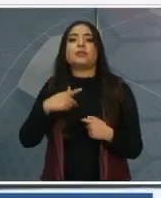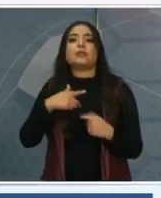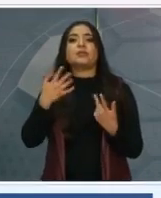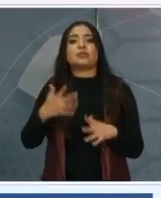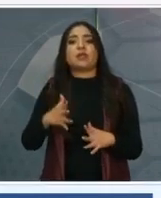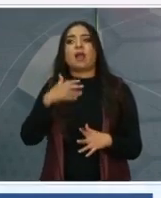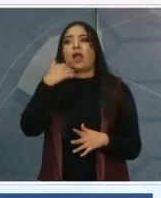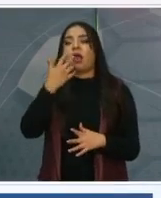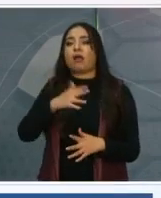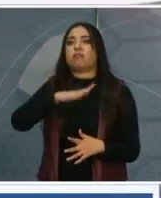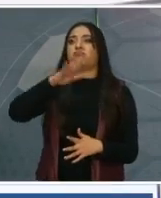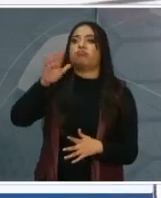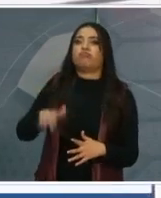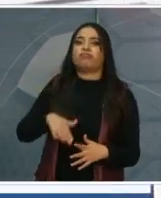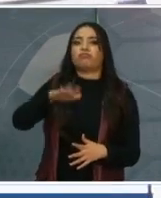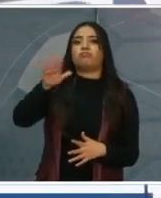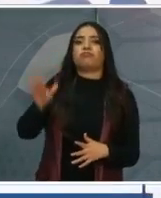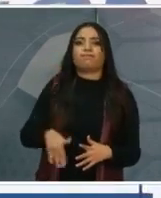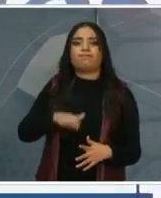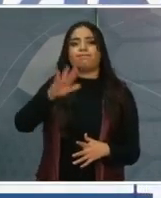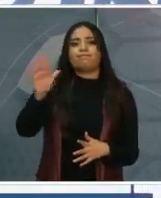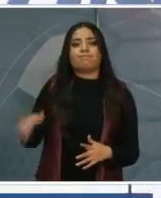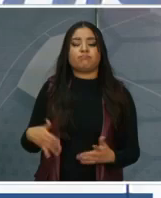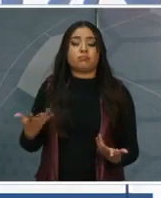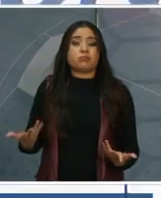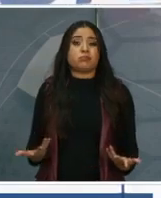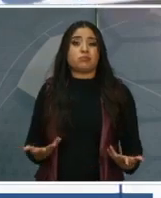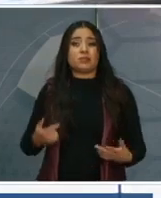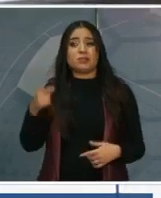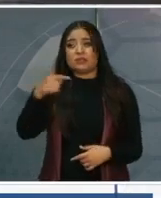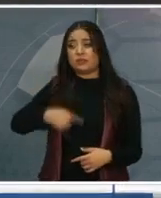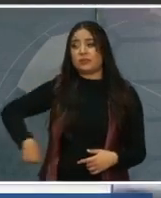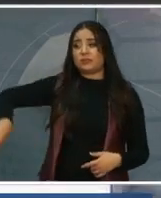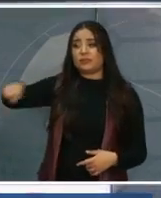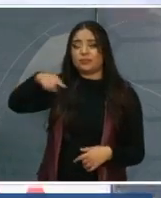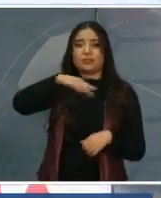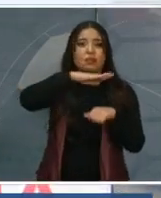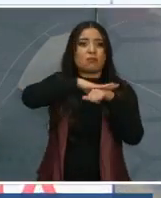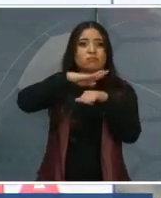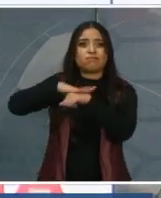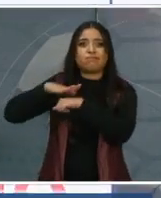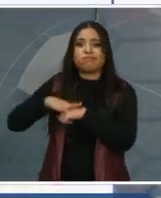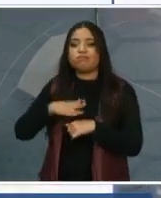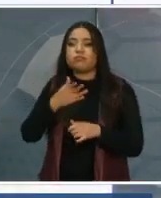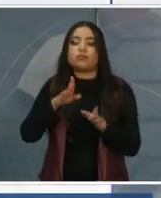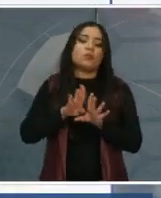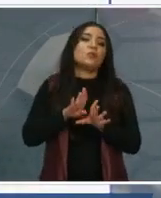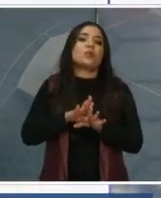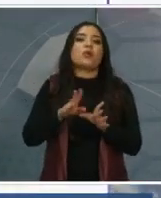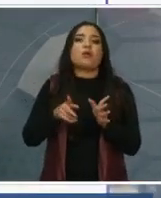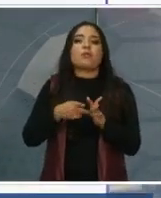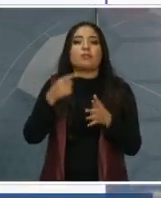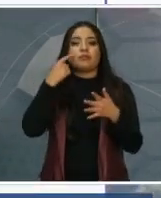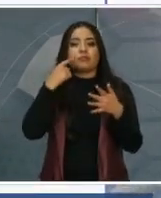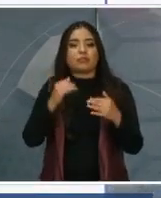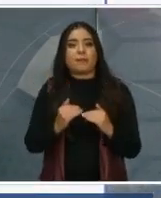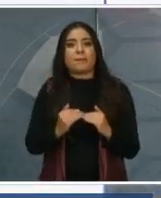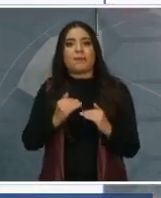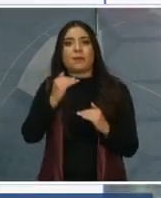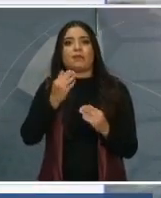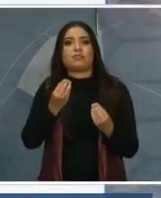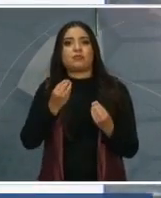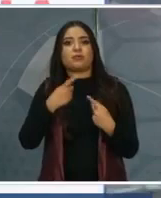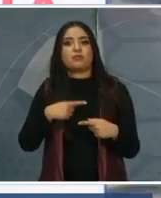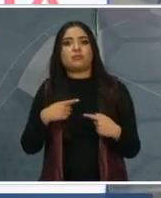también pues están un poco alertas por este número que nuevamente, como se había dado a conocer a finales del año, pues sigue